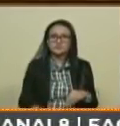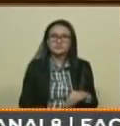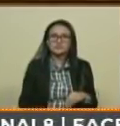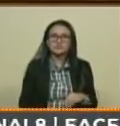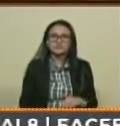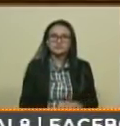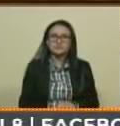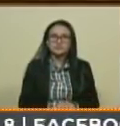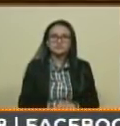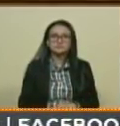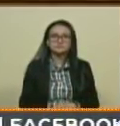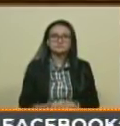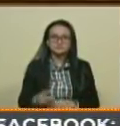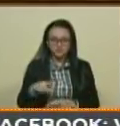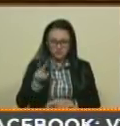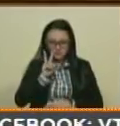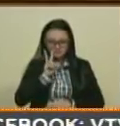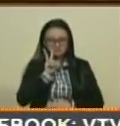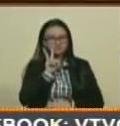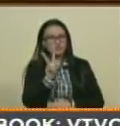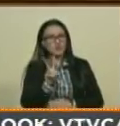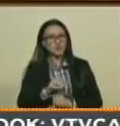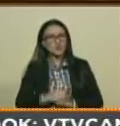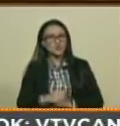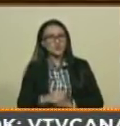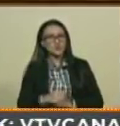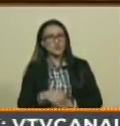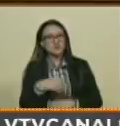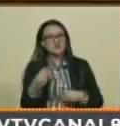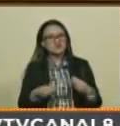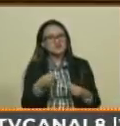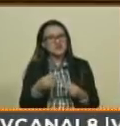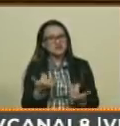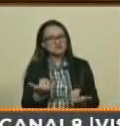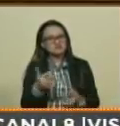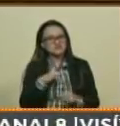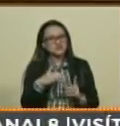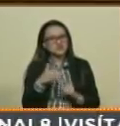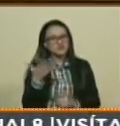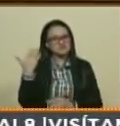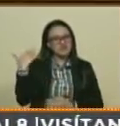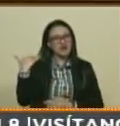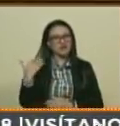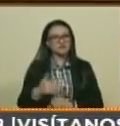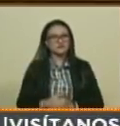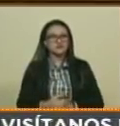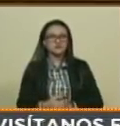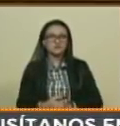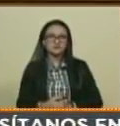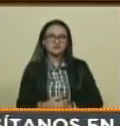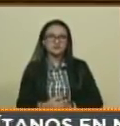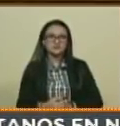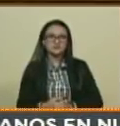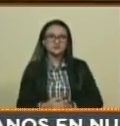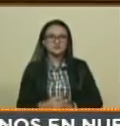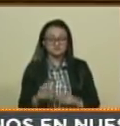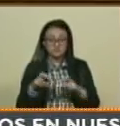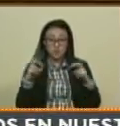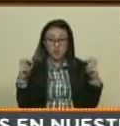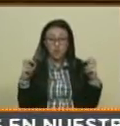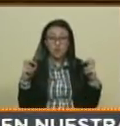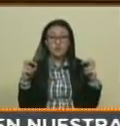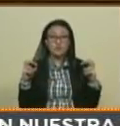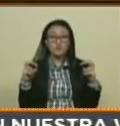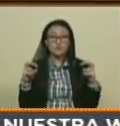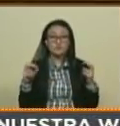¿verdad? Pero ¿qué nosotros observamos de lo que hicieron al respecto en el pasado, cuando se destapó esta trama?